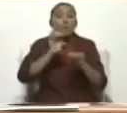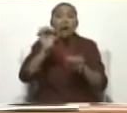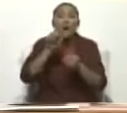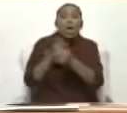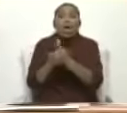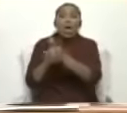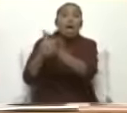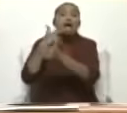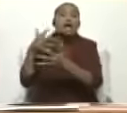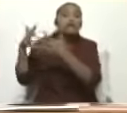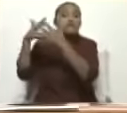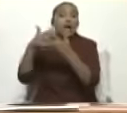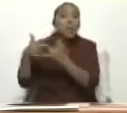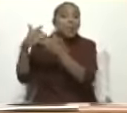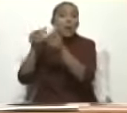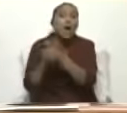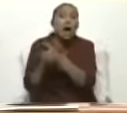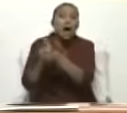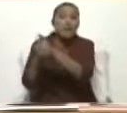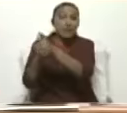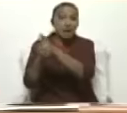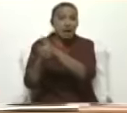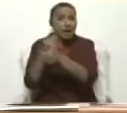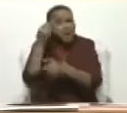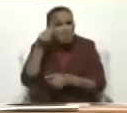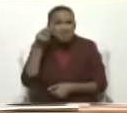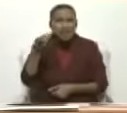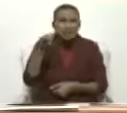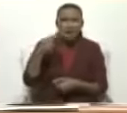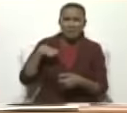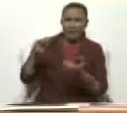Creen que nos van a dar lecciones a nosotros. No nos pueden dar lecciones de nada.